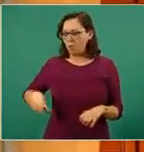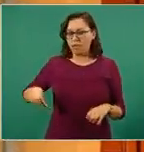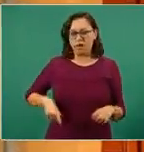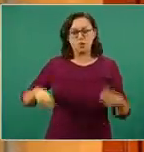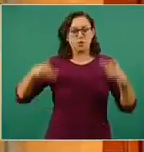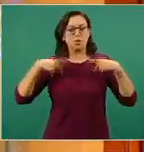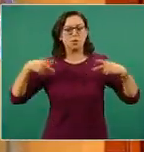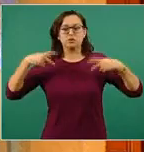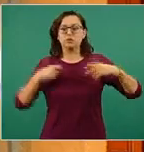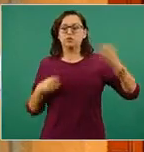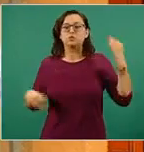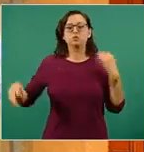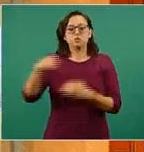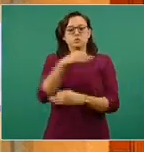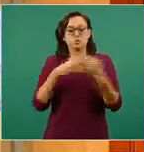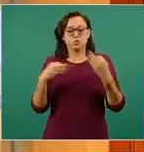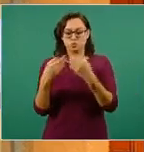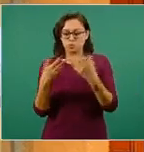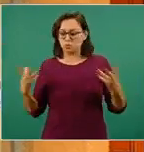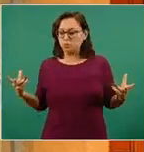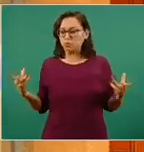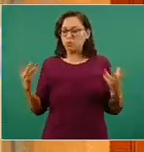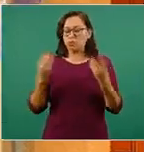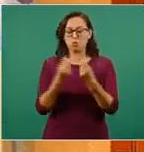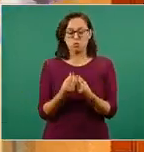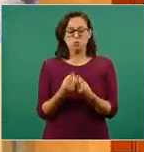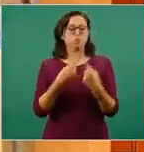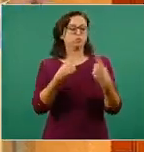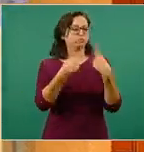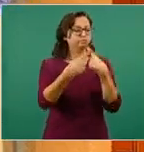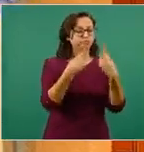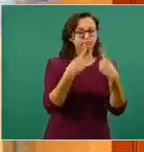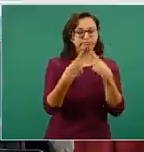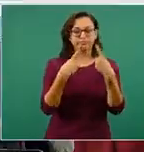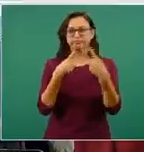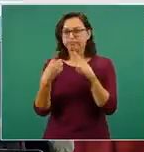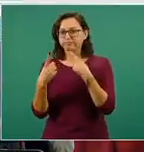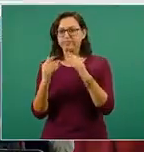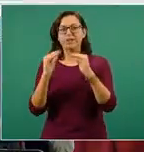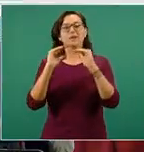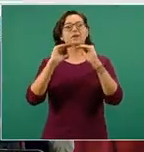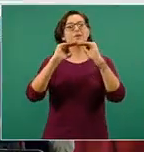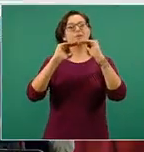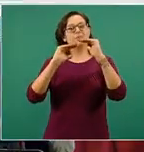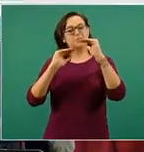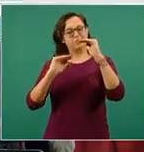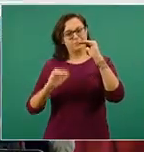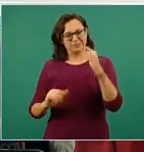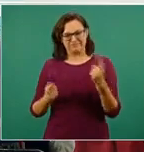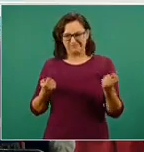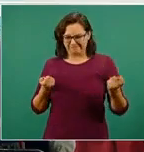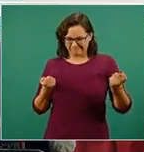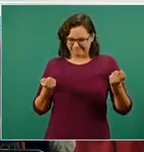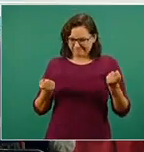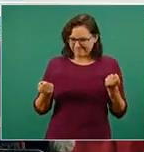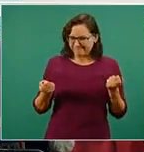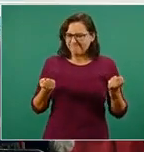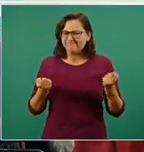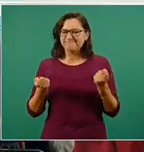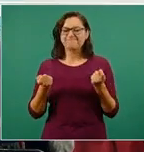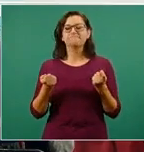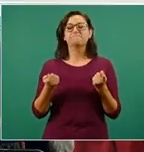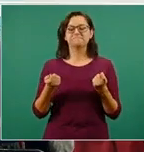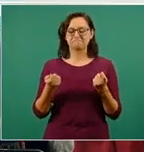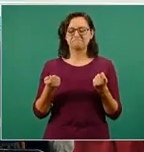con el gobierno federal, en conjunto con la Secretaría de Salud del gobierno federal, rinde frutos y regresamos con un menos 18 de